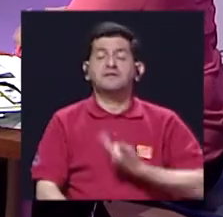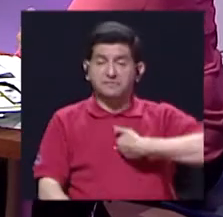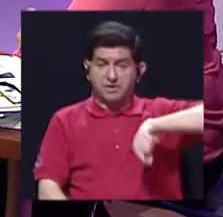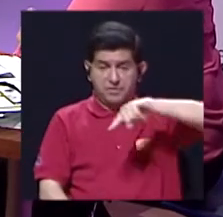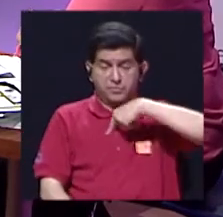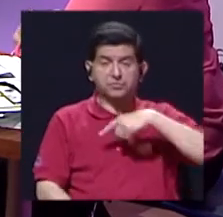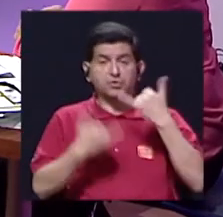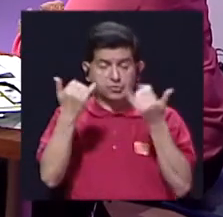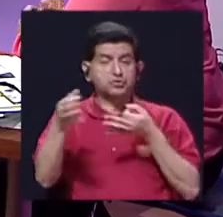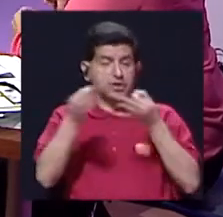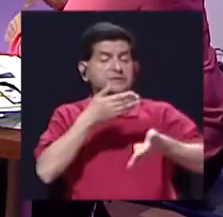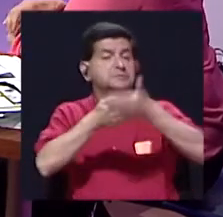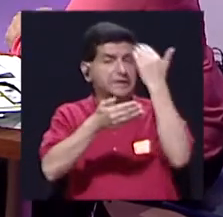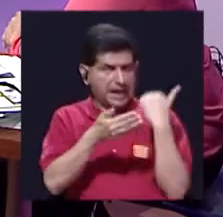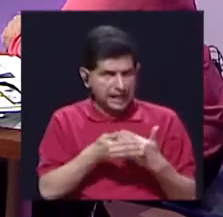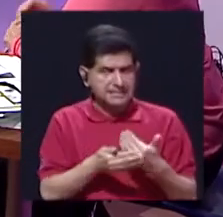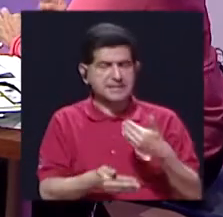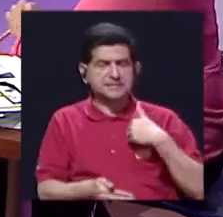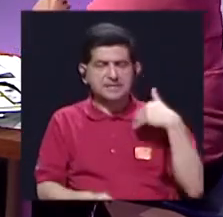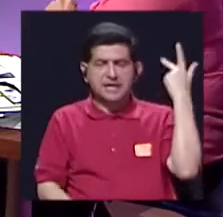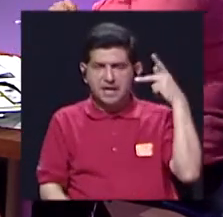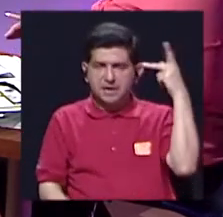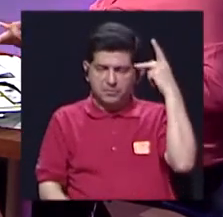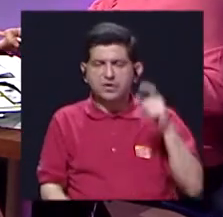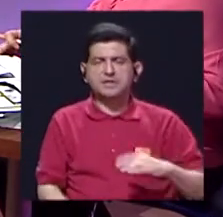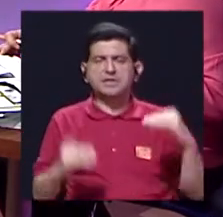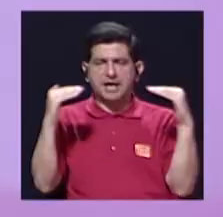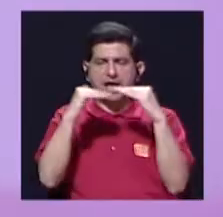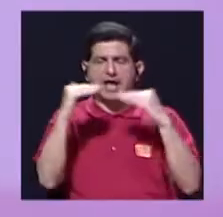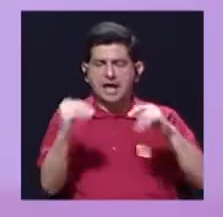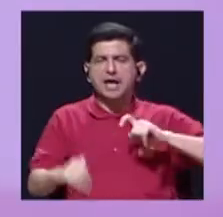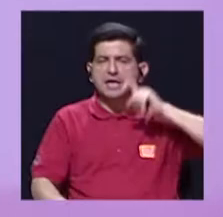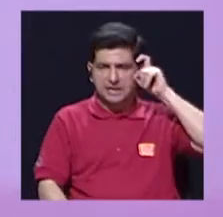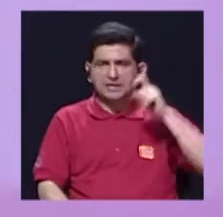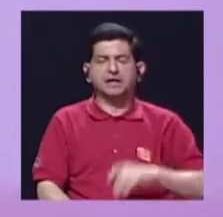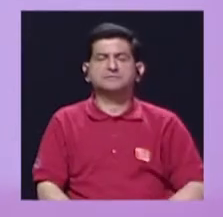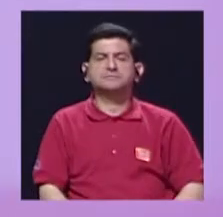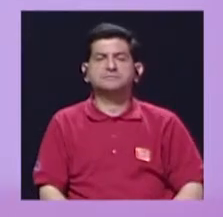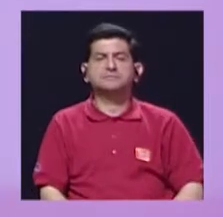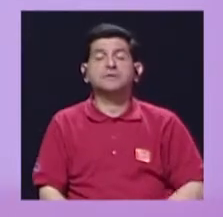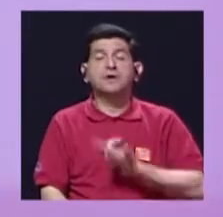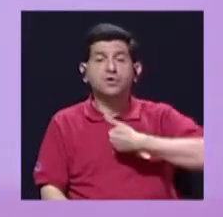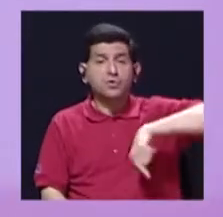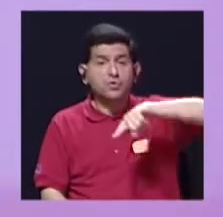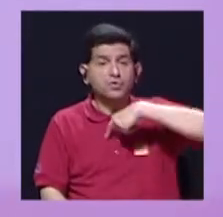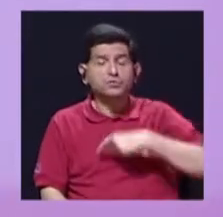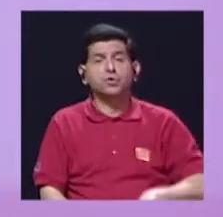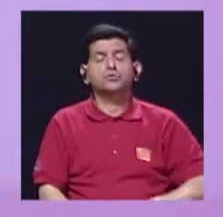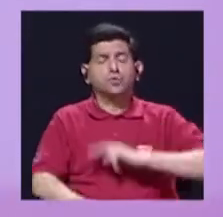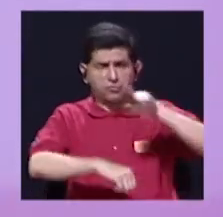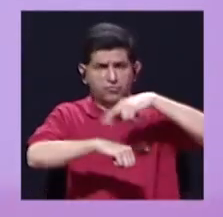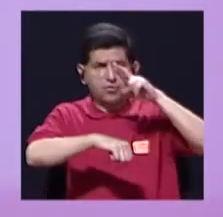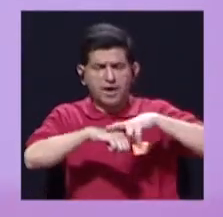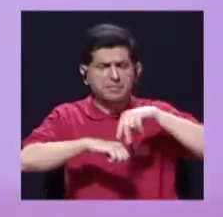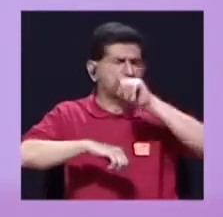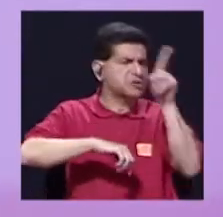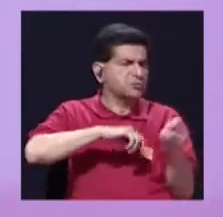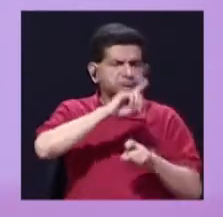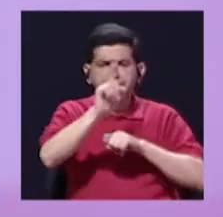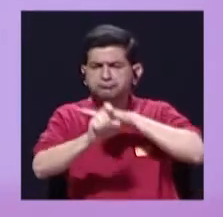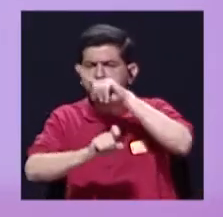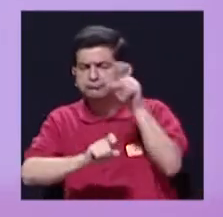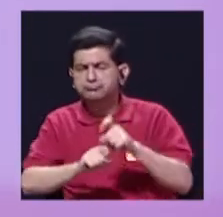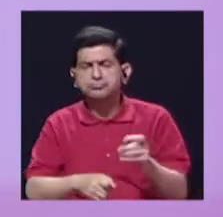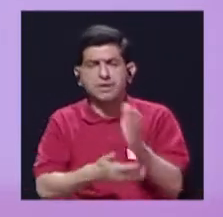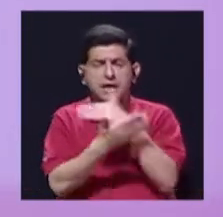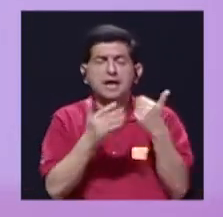aparte que como ya indiqué, tenemos una política de equidad de género, hacemos periódicamente sondeos, sobre